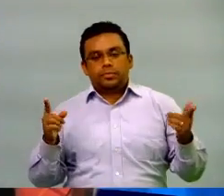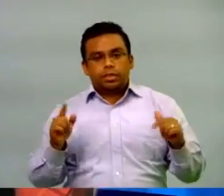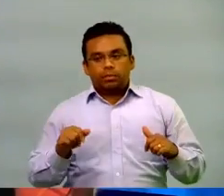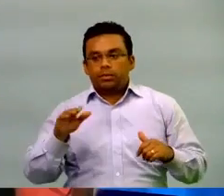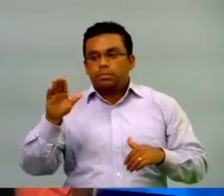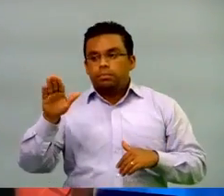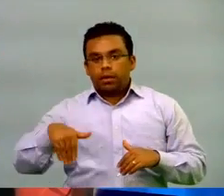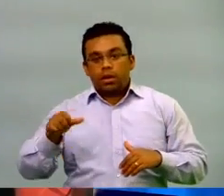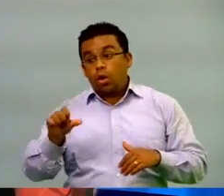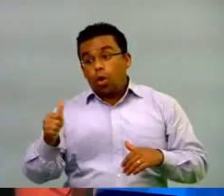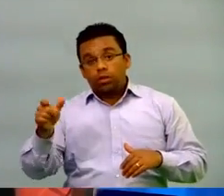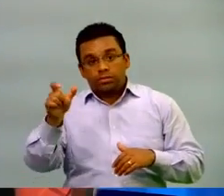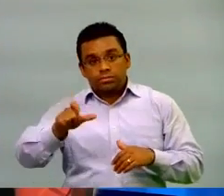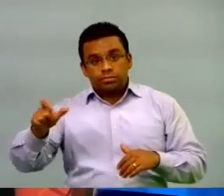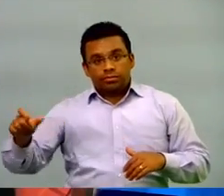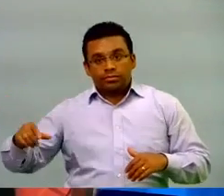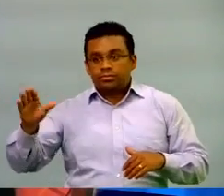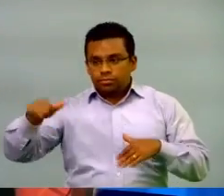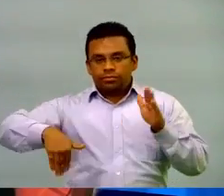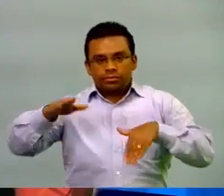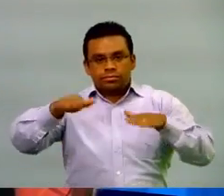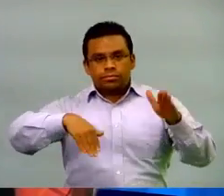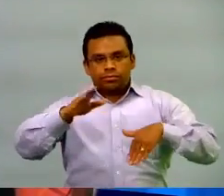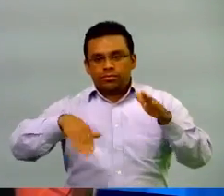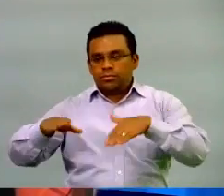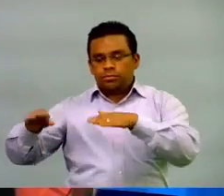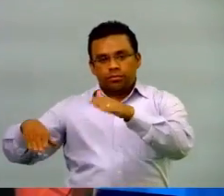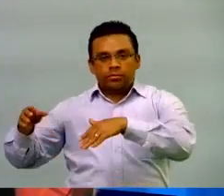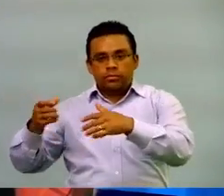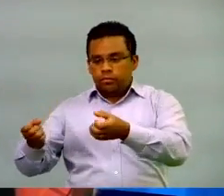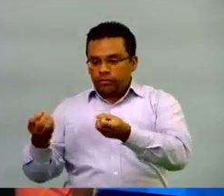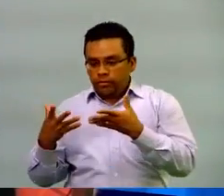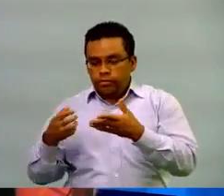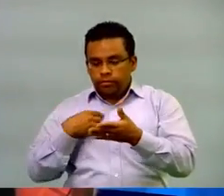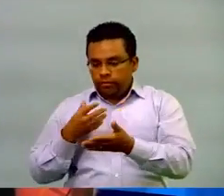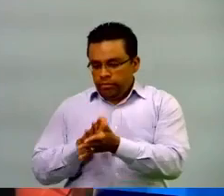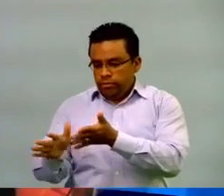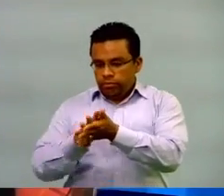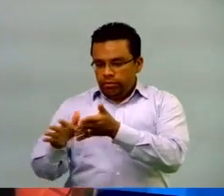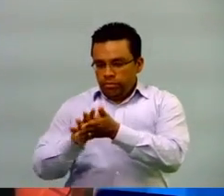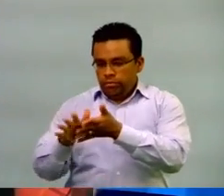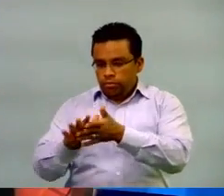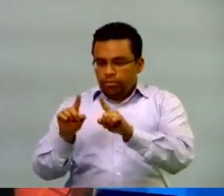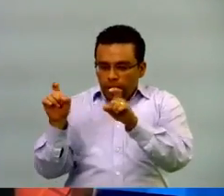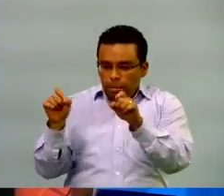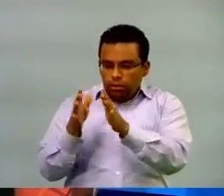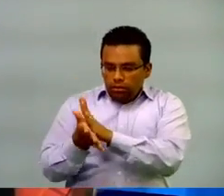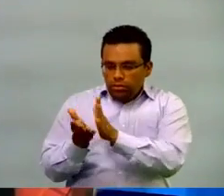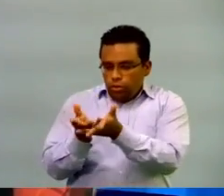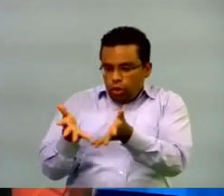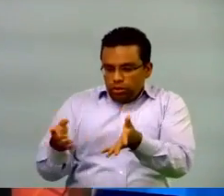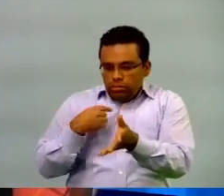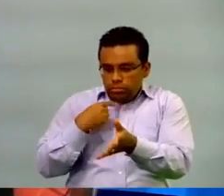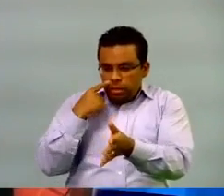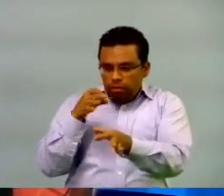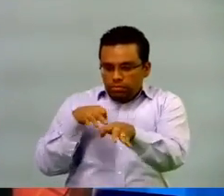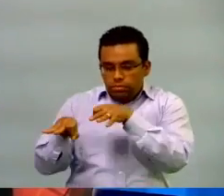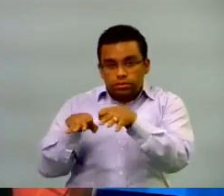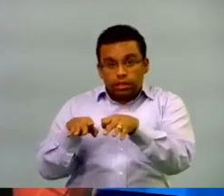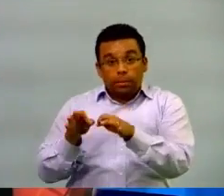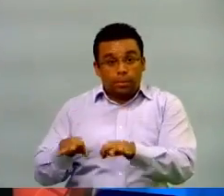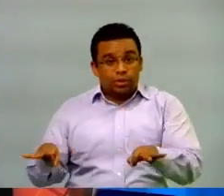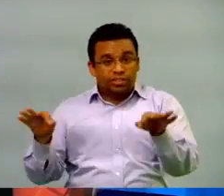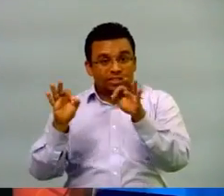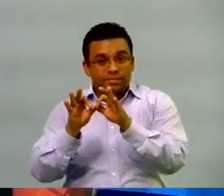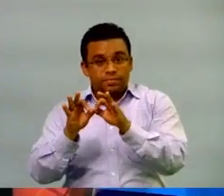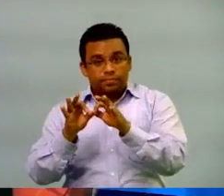involucrar a los otros compañeros, permear esa información para que ellos vayan sabiendo qué se está realizando. La segunda